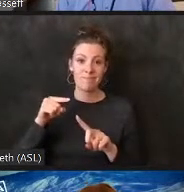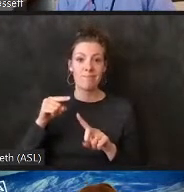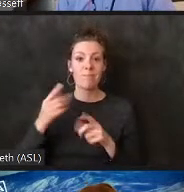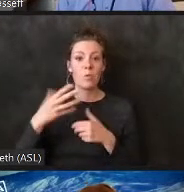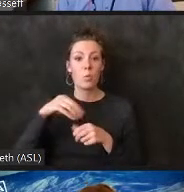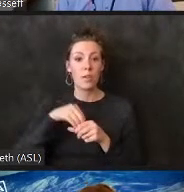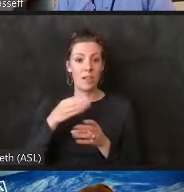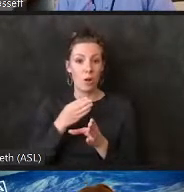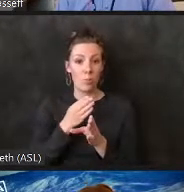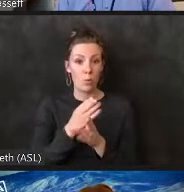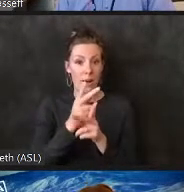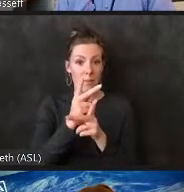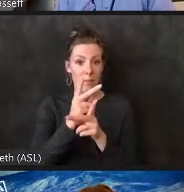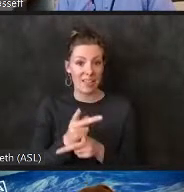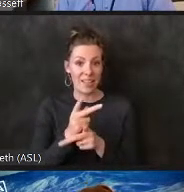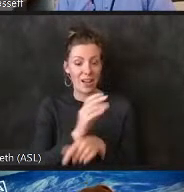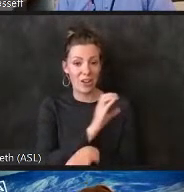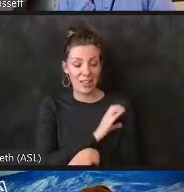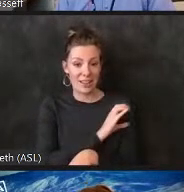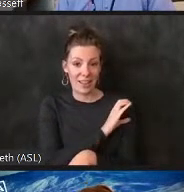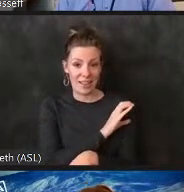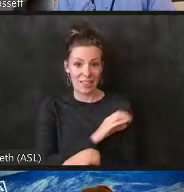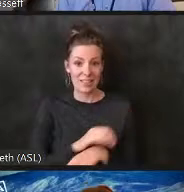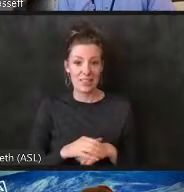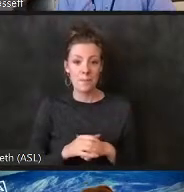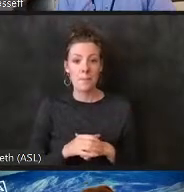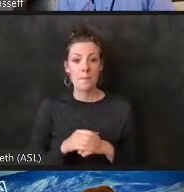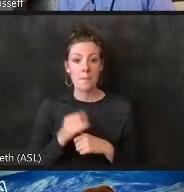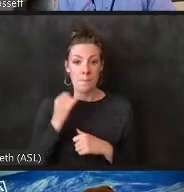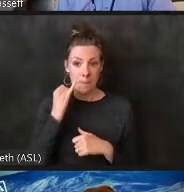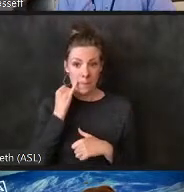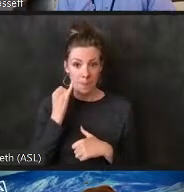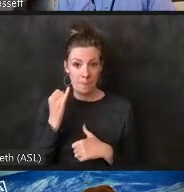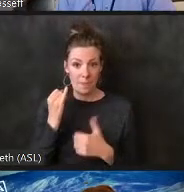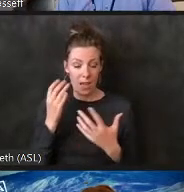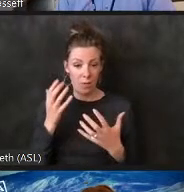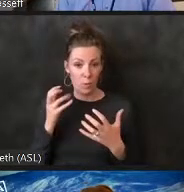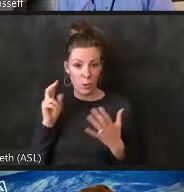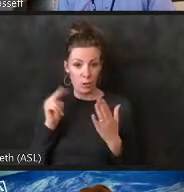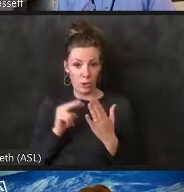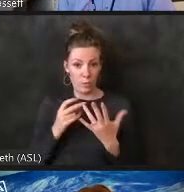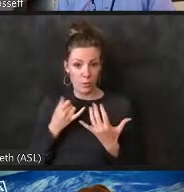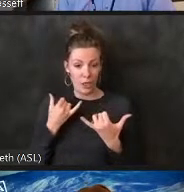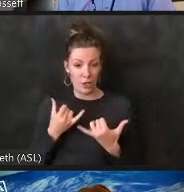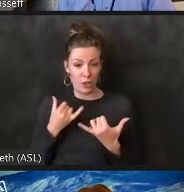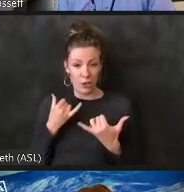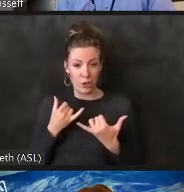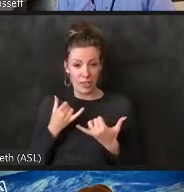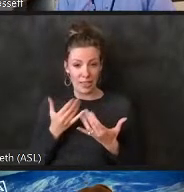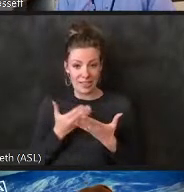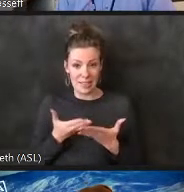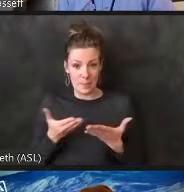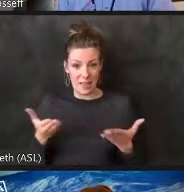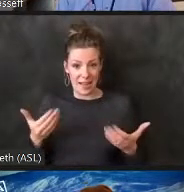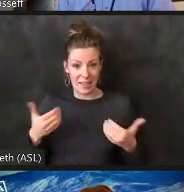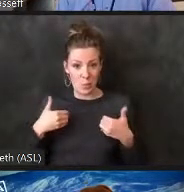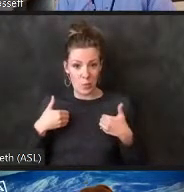pacientes, especialmente a nuestros pacientes que están en nuestras clínicas primarias. Y si